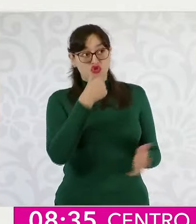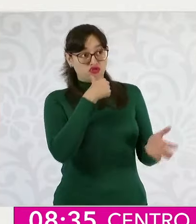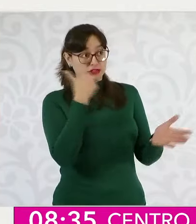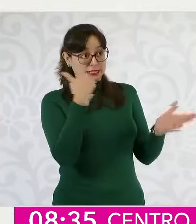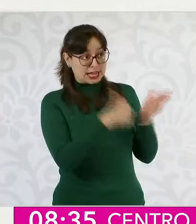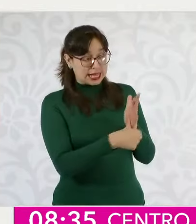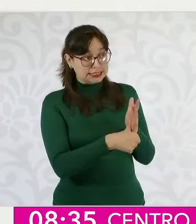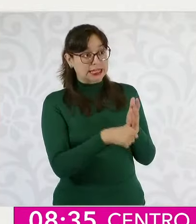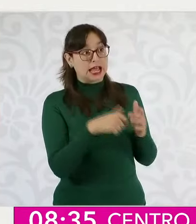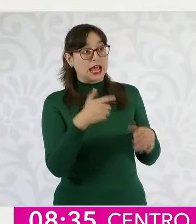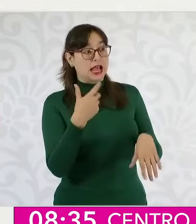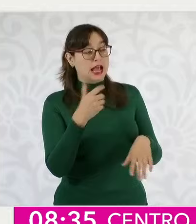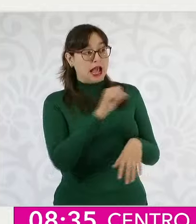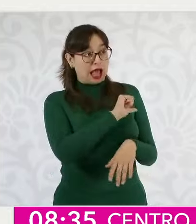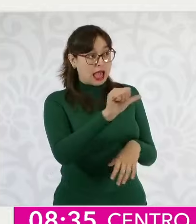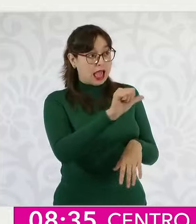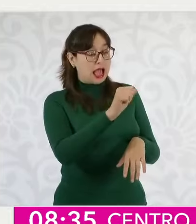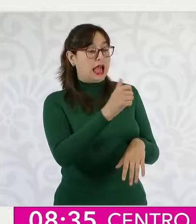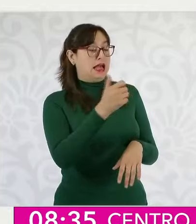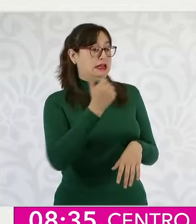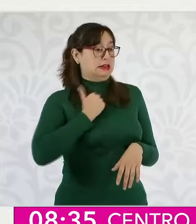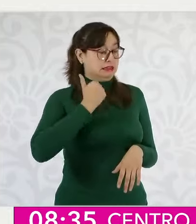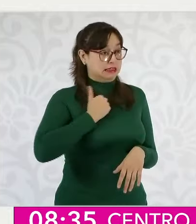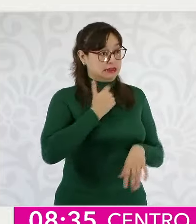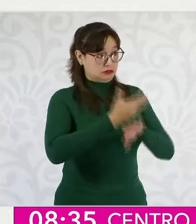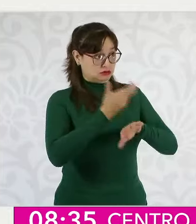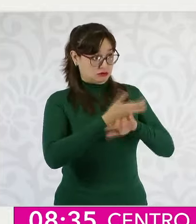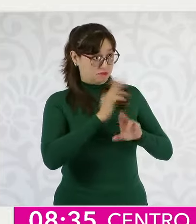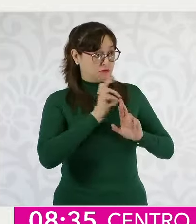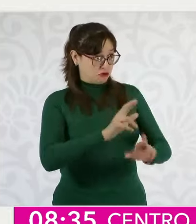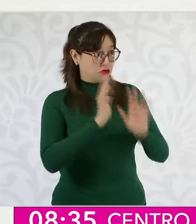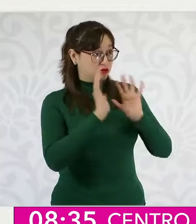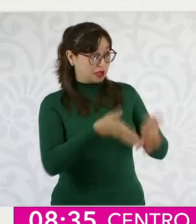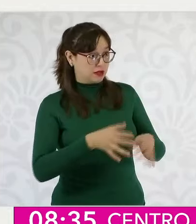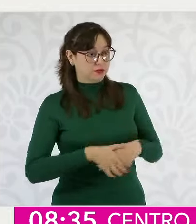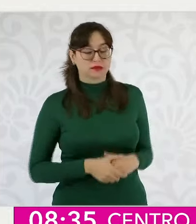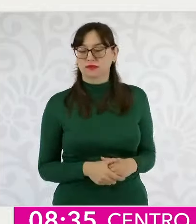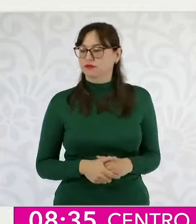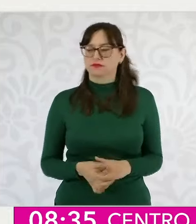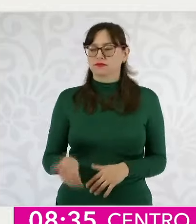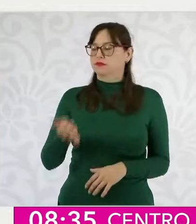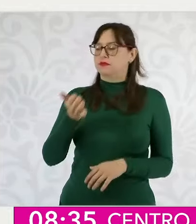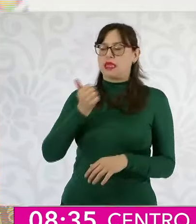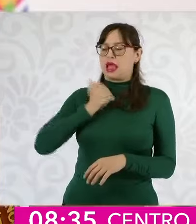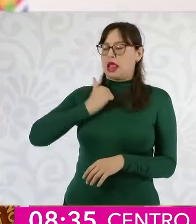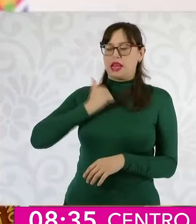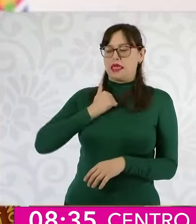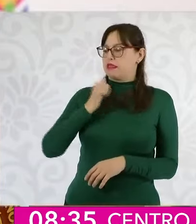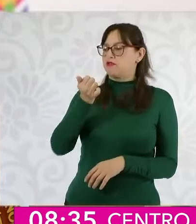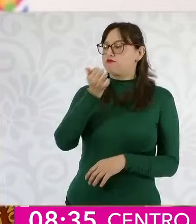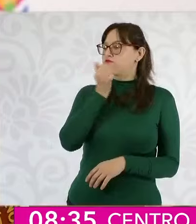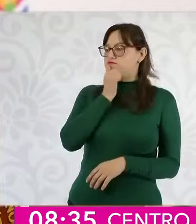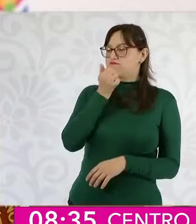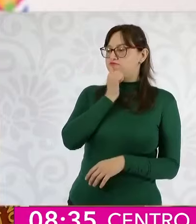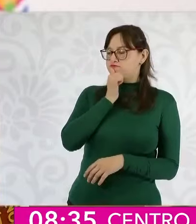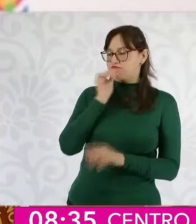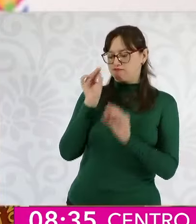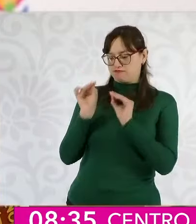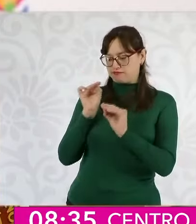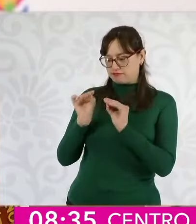enviado, le estamos haciendo algunas modificaciones y repito, está en contacto el canciller,